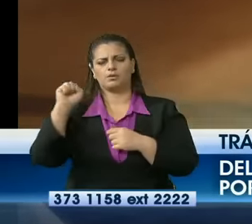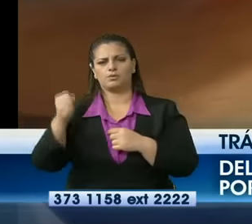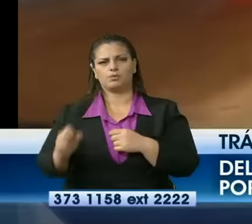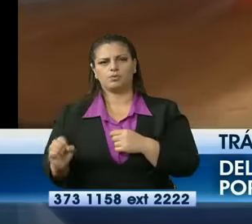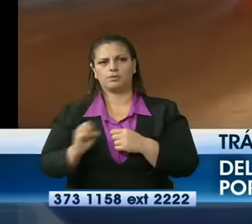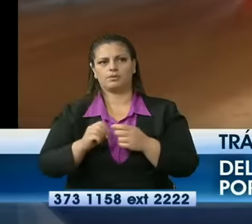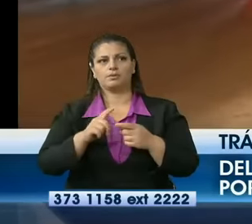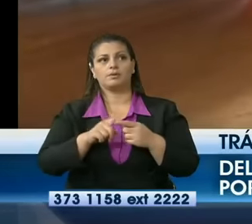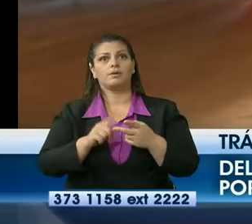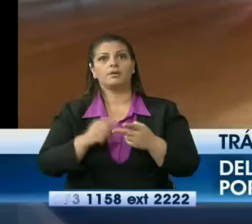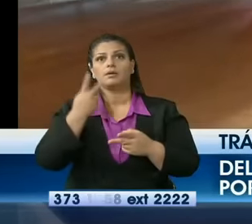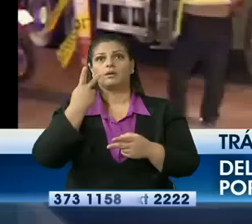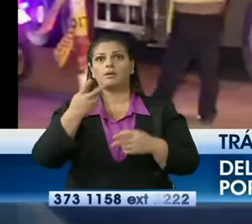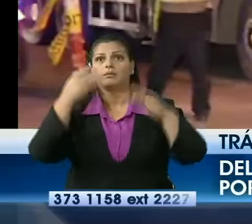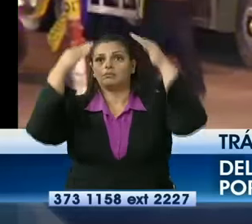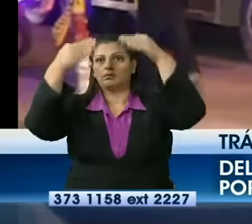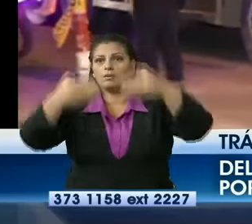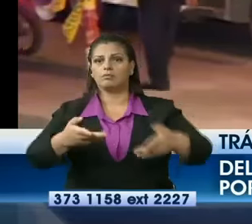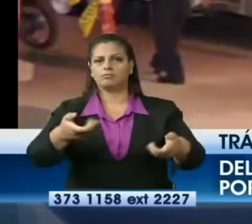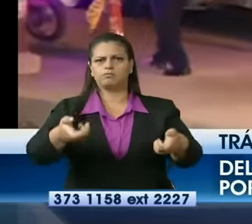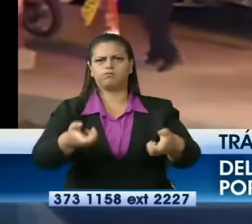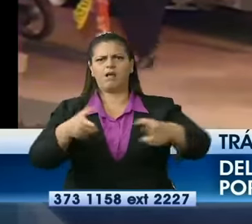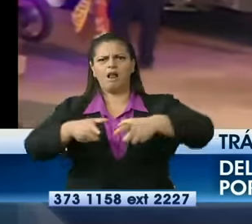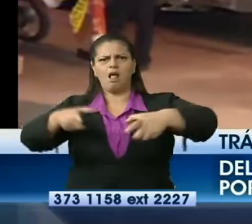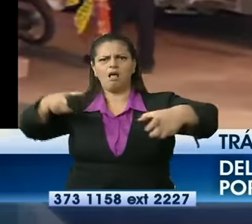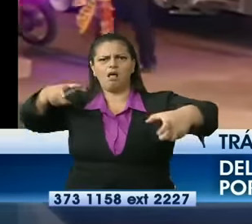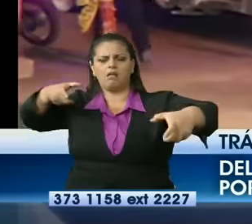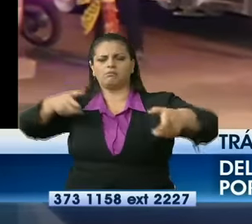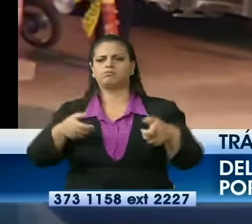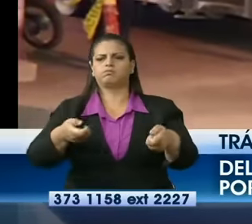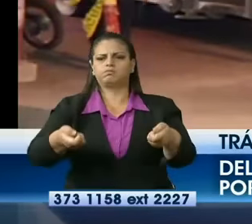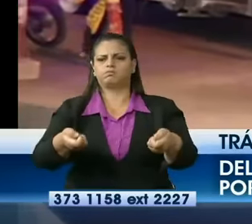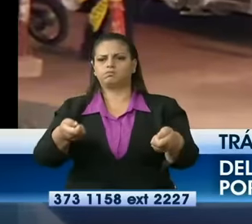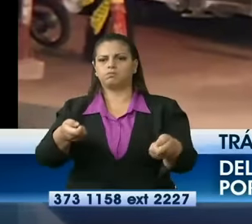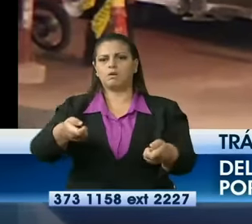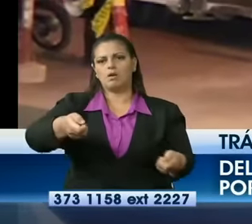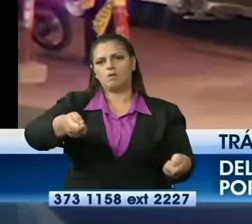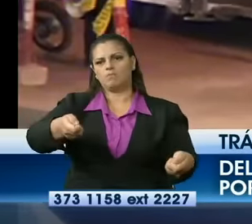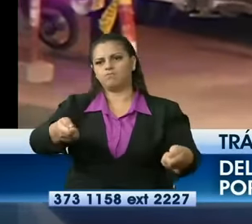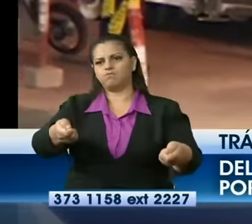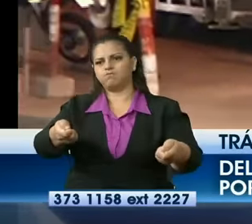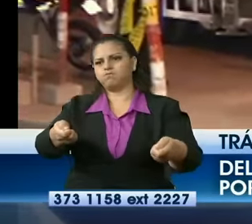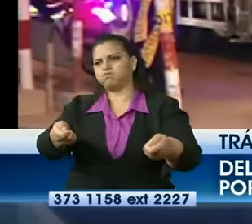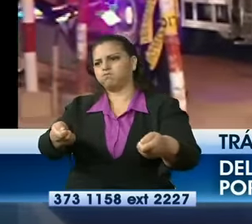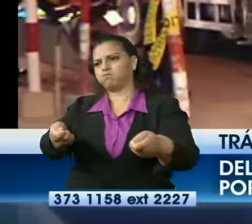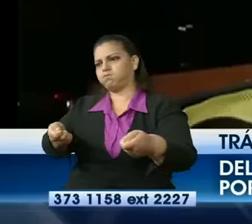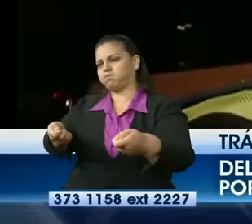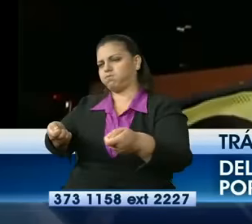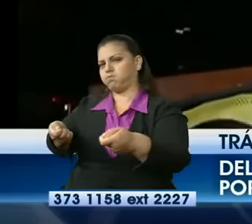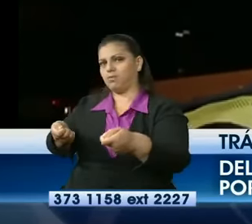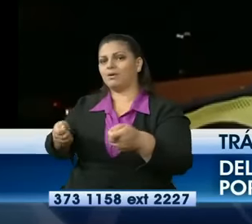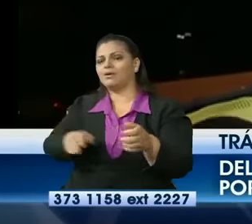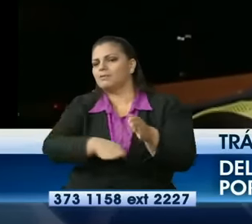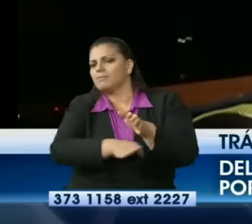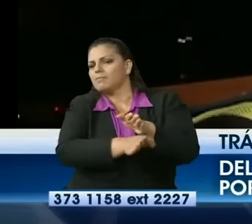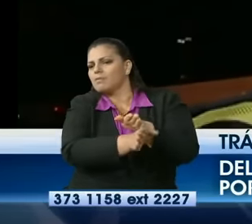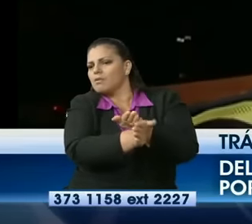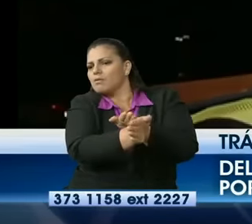no me avanzó verdes. Nada más. Pero ya van a arreglar después las buenas. Usted circulaba despacio. Claro, vengo regando. Yo arriba esta